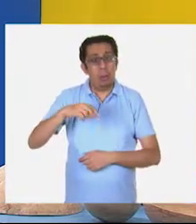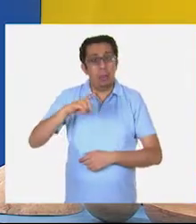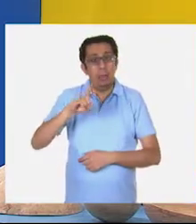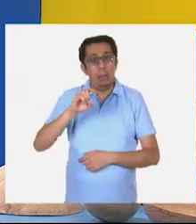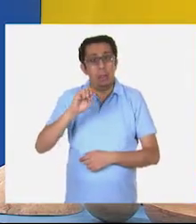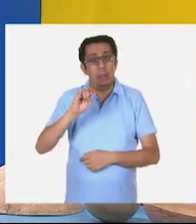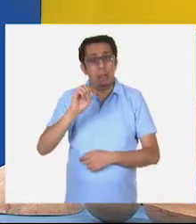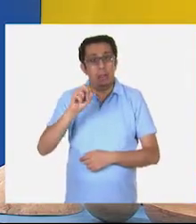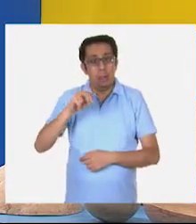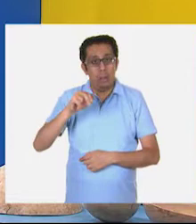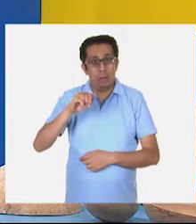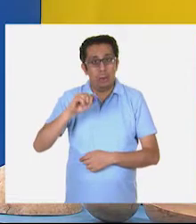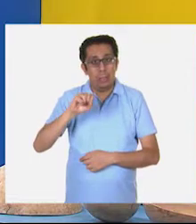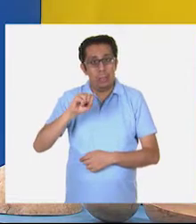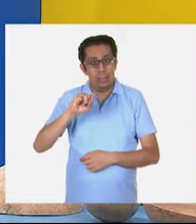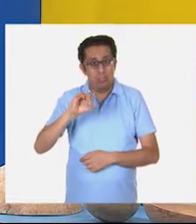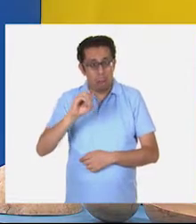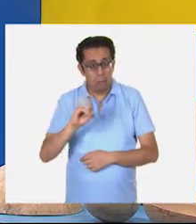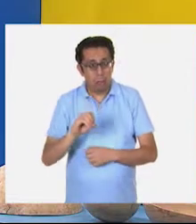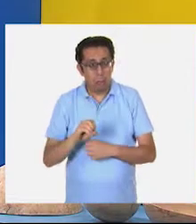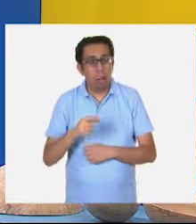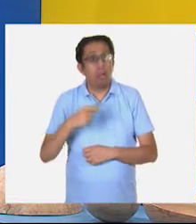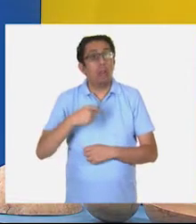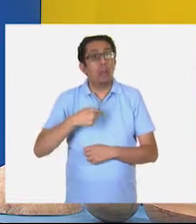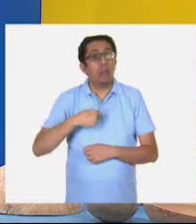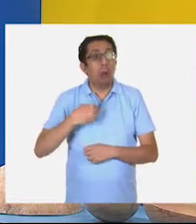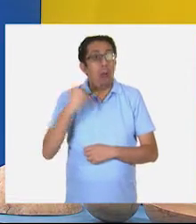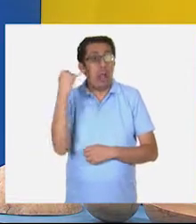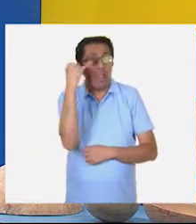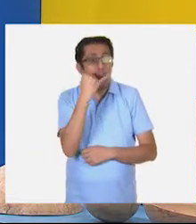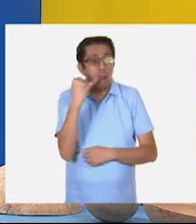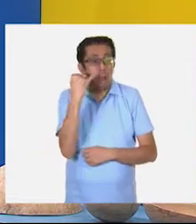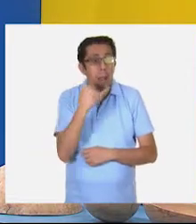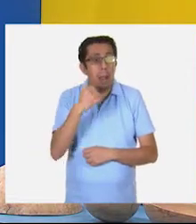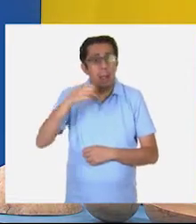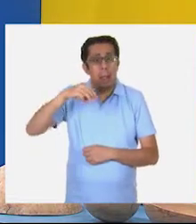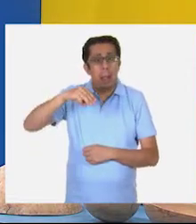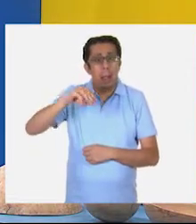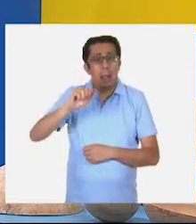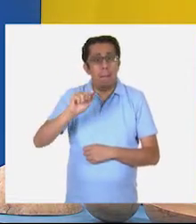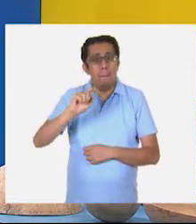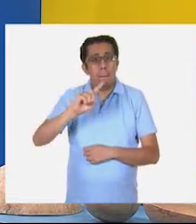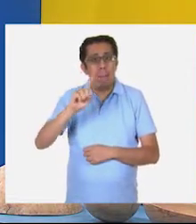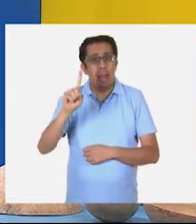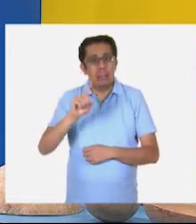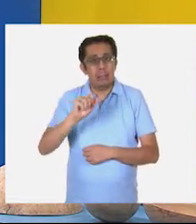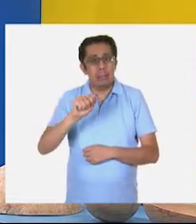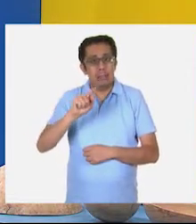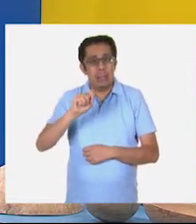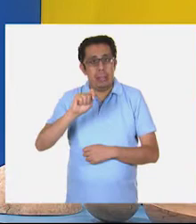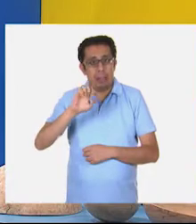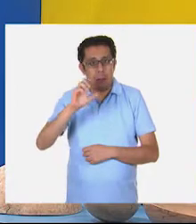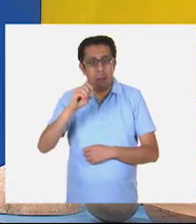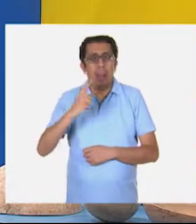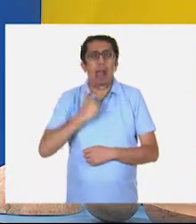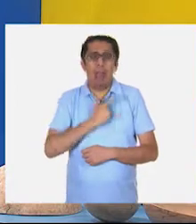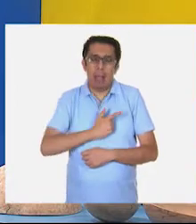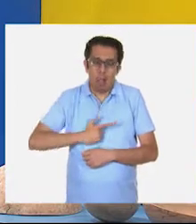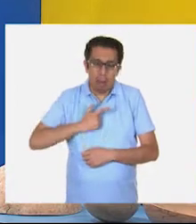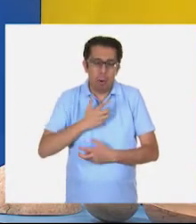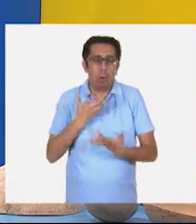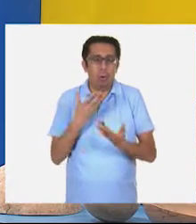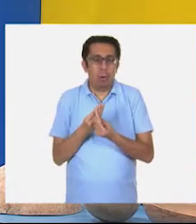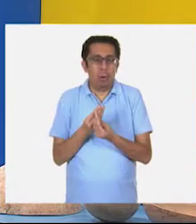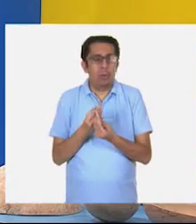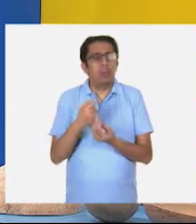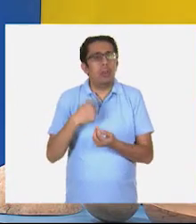Dionisio Demetrio Olivares Gamboa y hablo la lengua mazateca. Es un gusto para mí estar aquí con ustedes. Yo